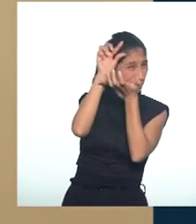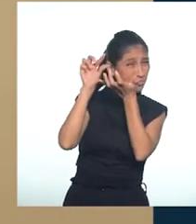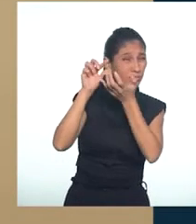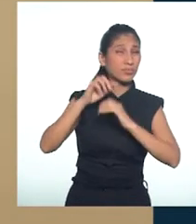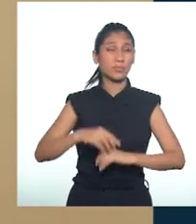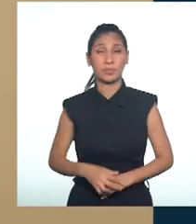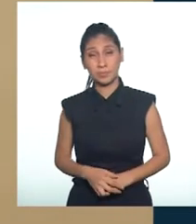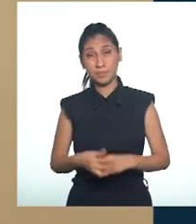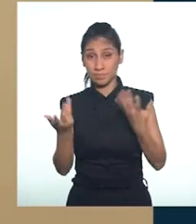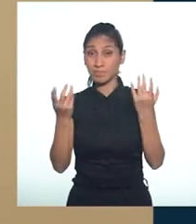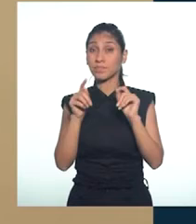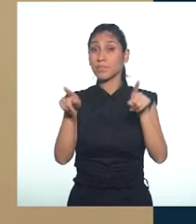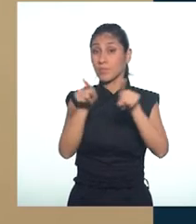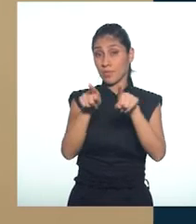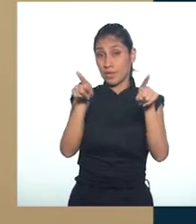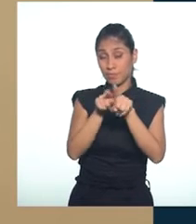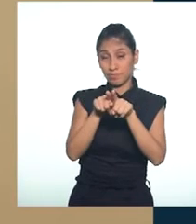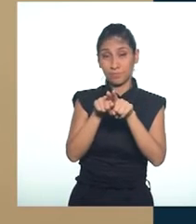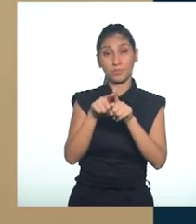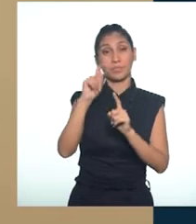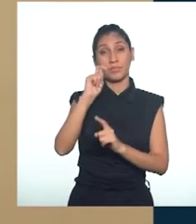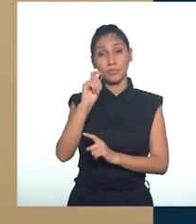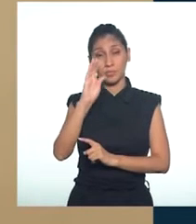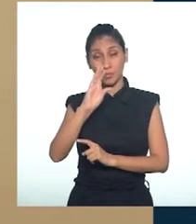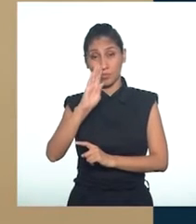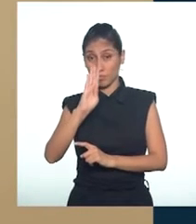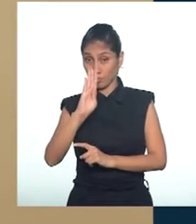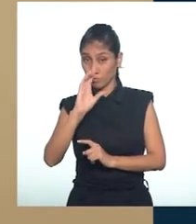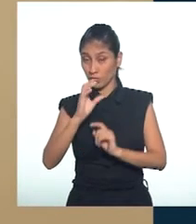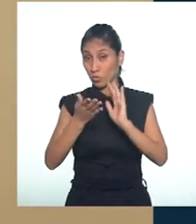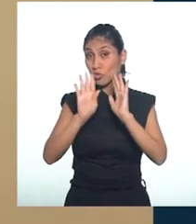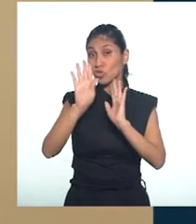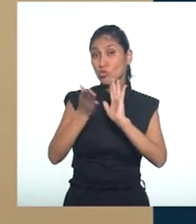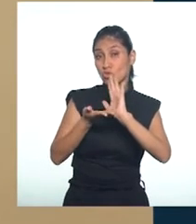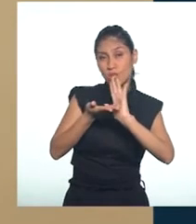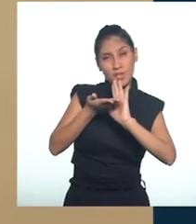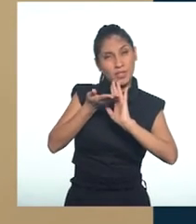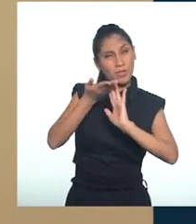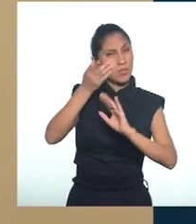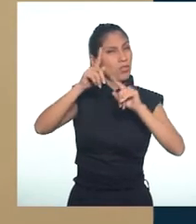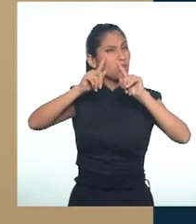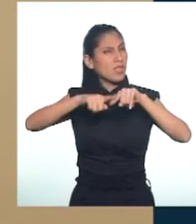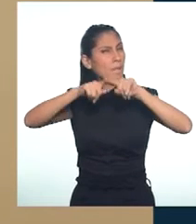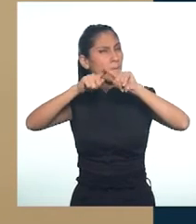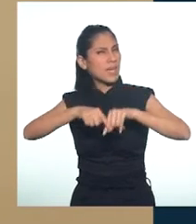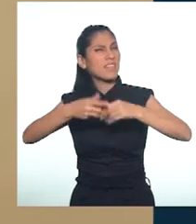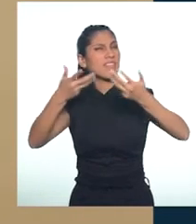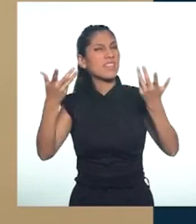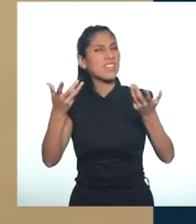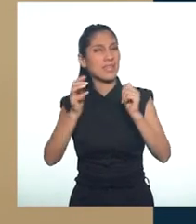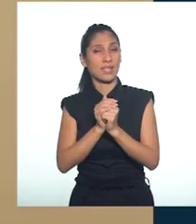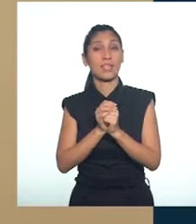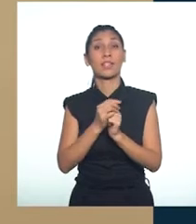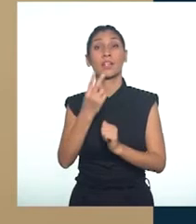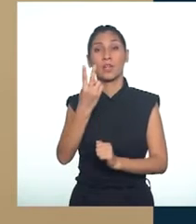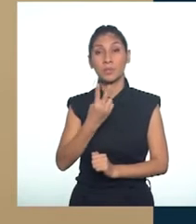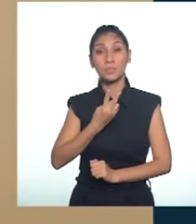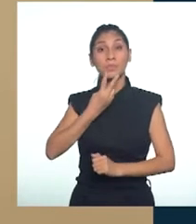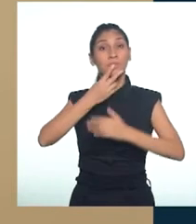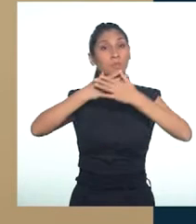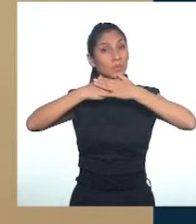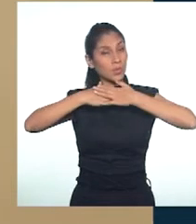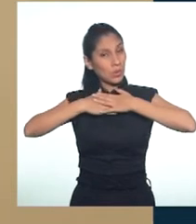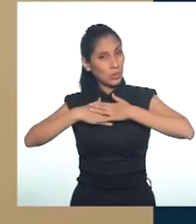las temperaturas, el crecimiento de la Mycobacterium tuberculosis depende principalmente de la presencia de